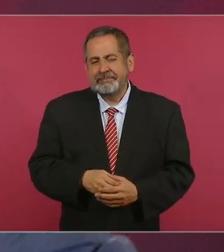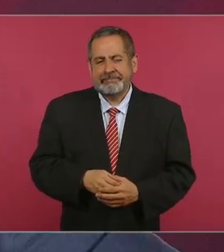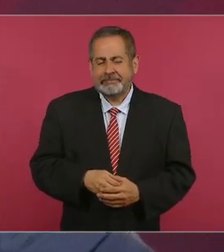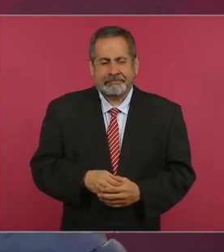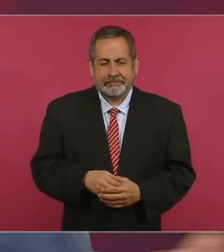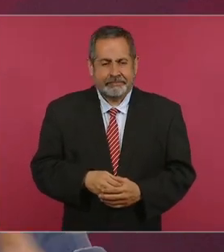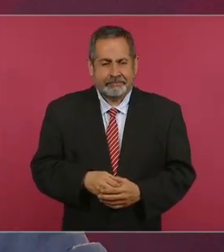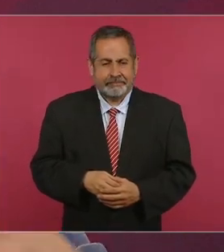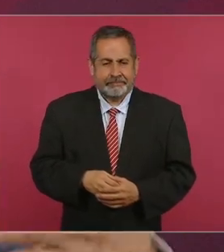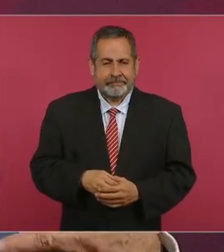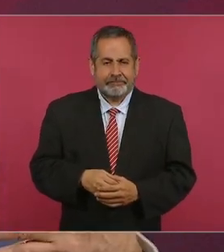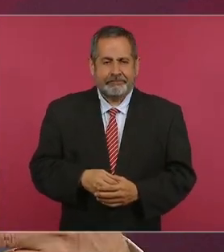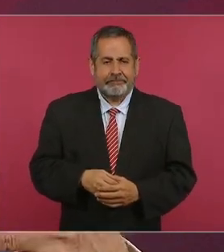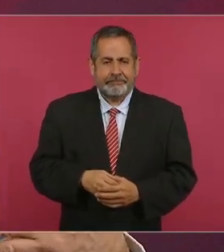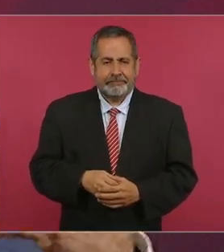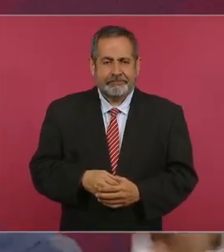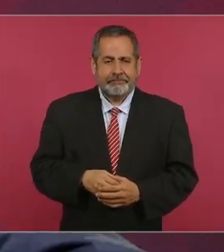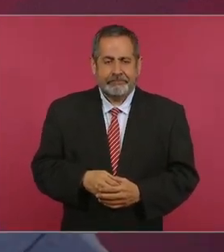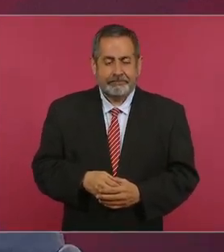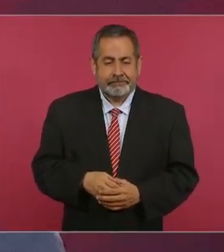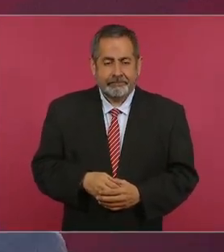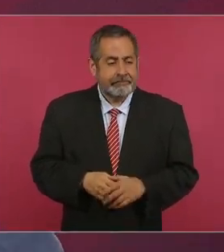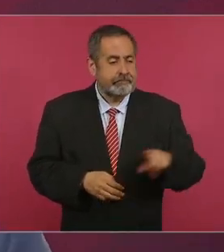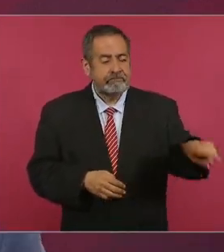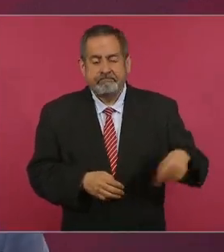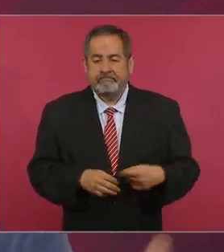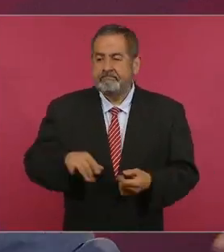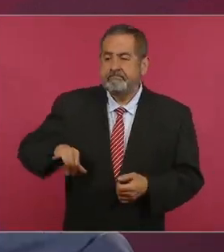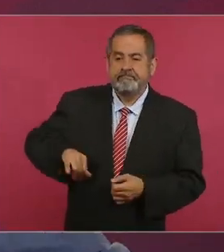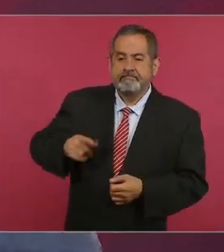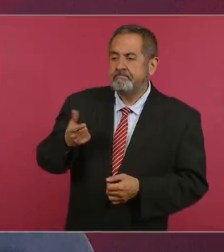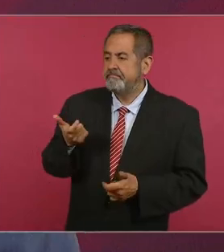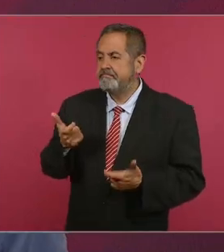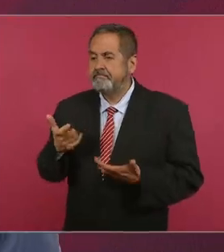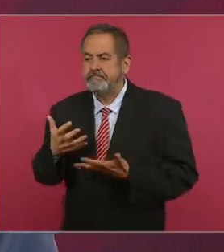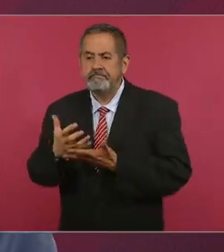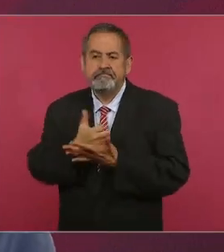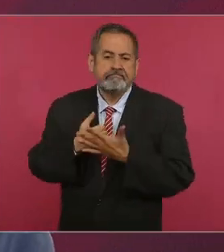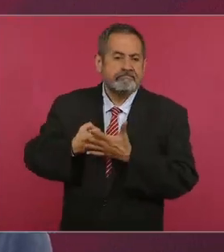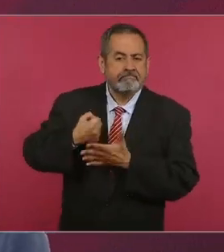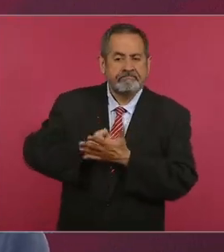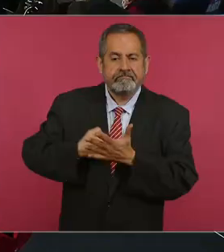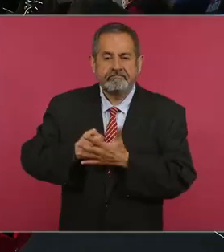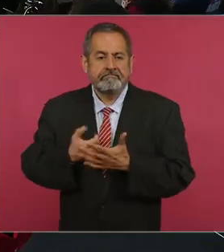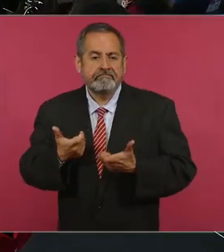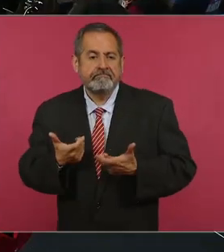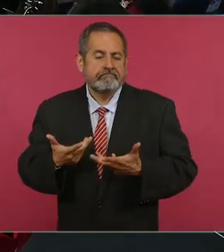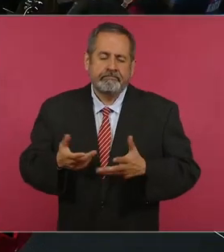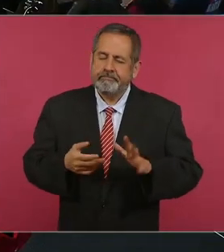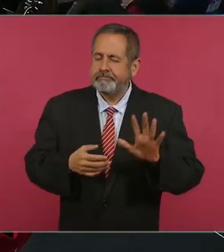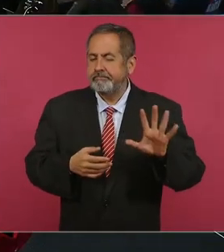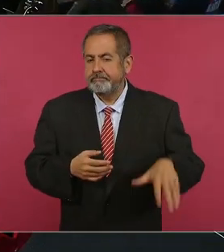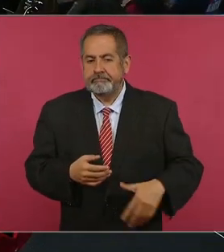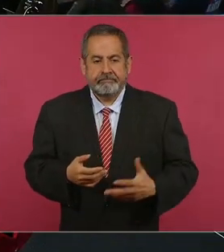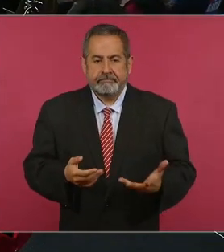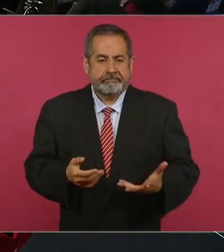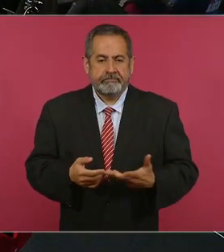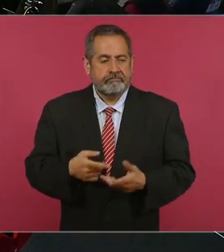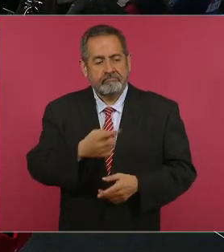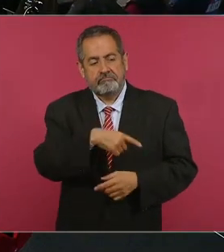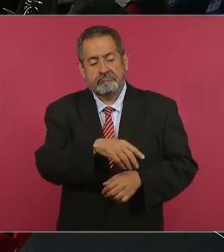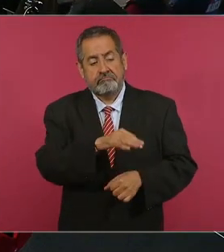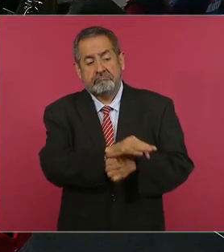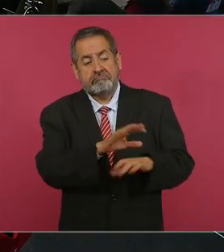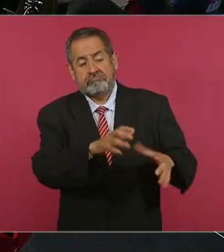Es decir, son intereses, es la lucha, ¿sí?, por la defensa